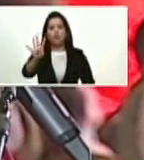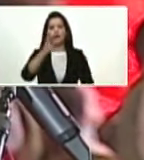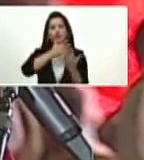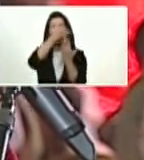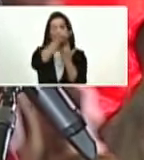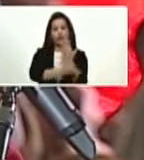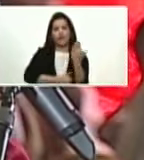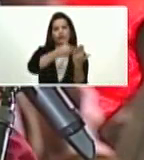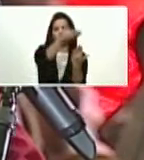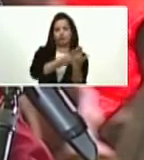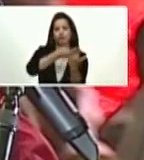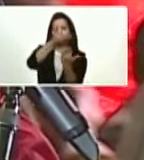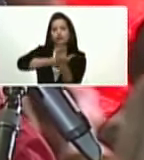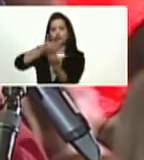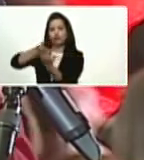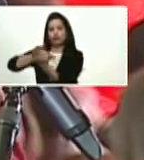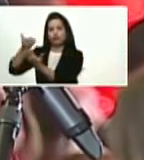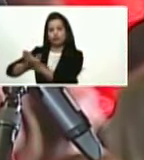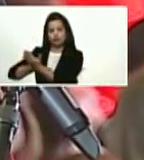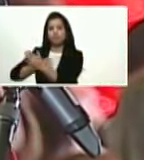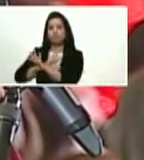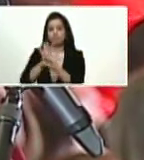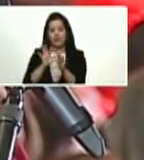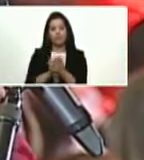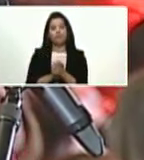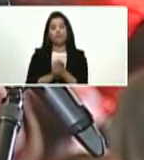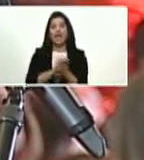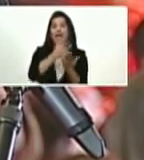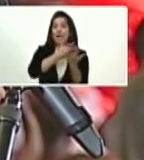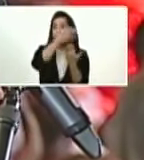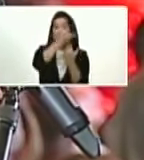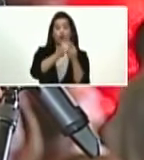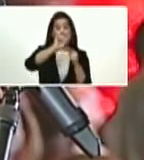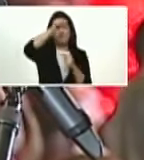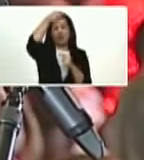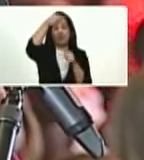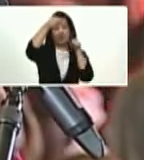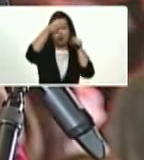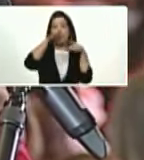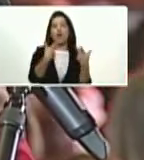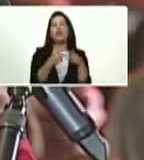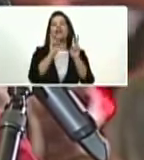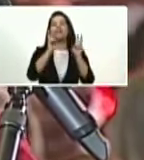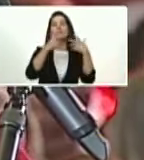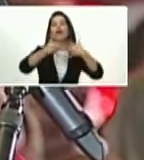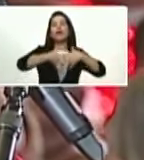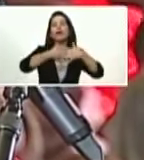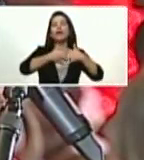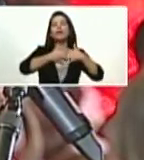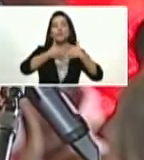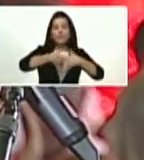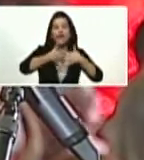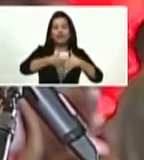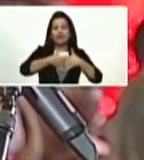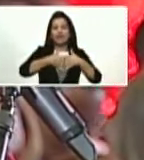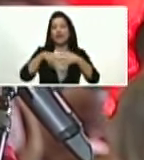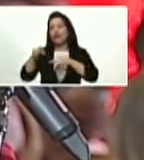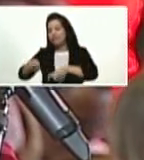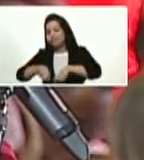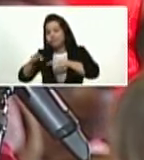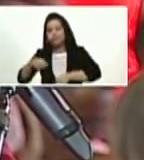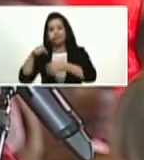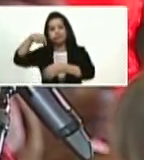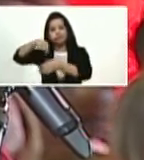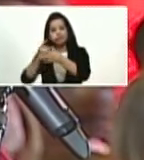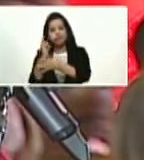en las diferentes áreas, siendo prioridad el proyecto de agroindustria, para la cual tenemos